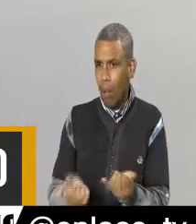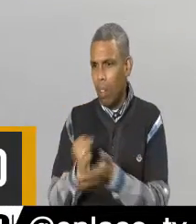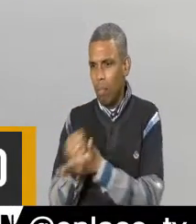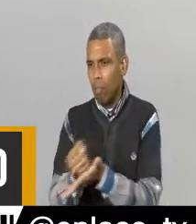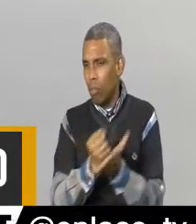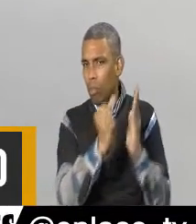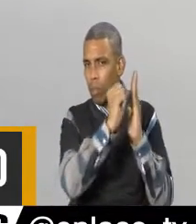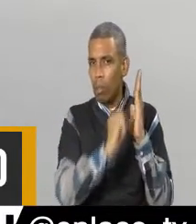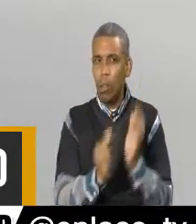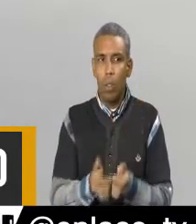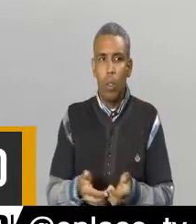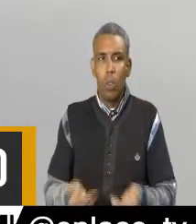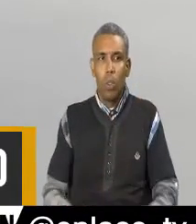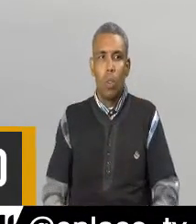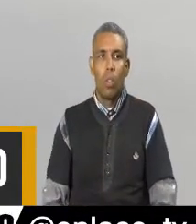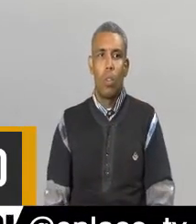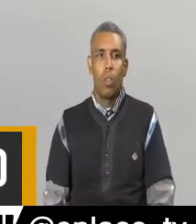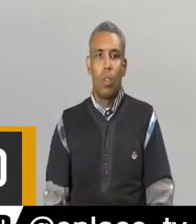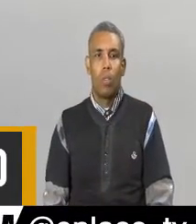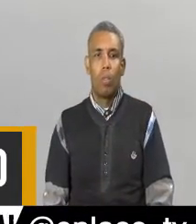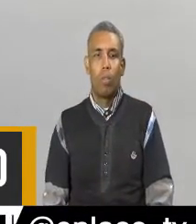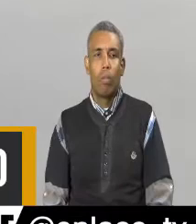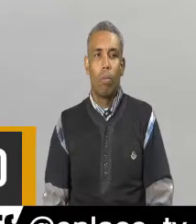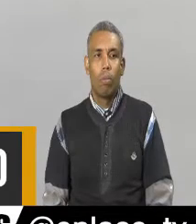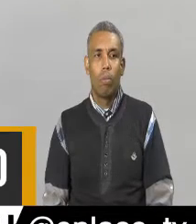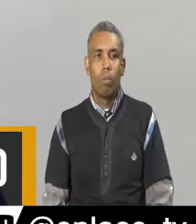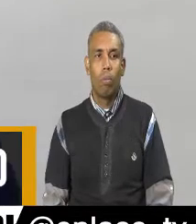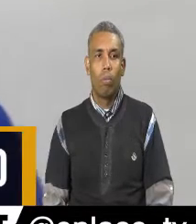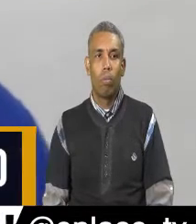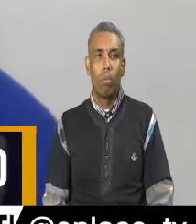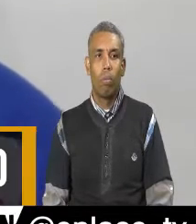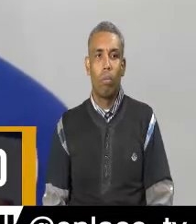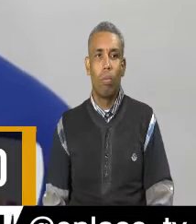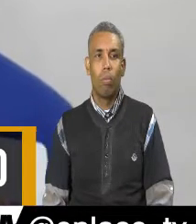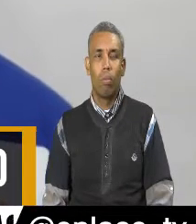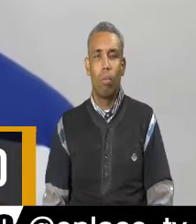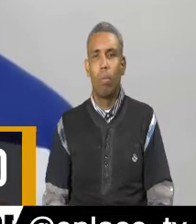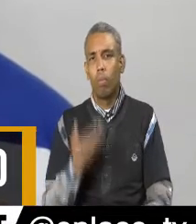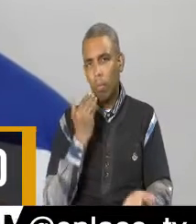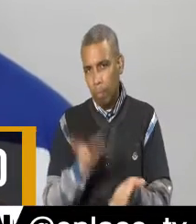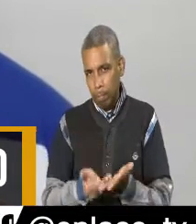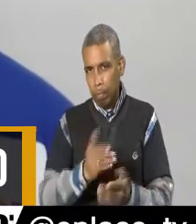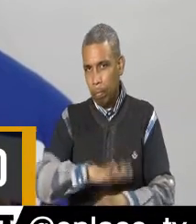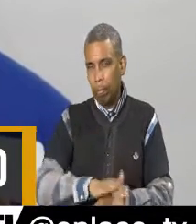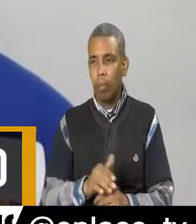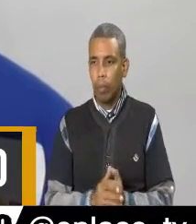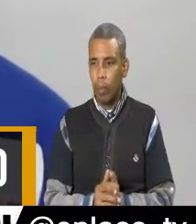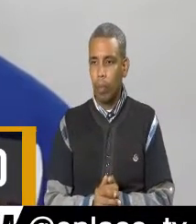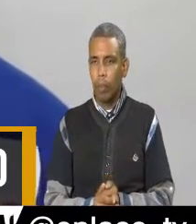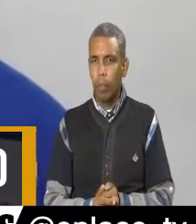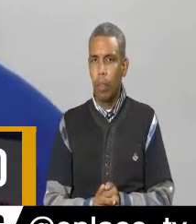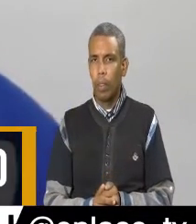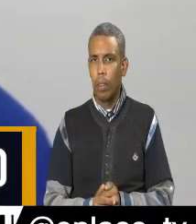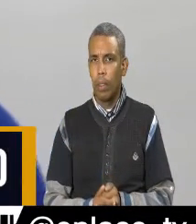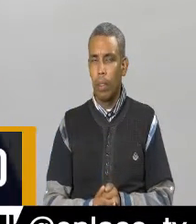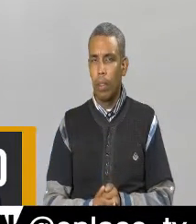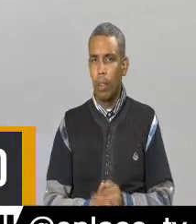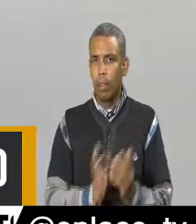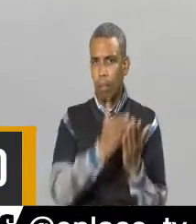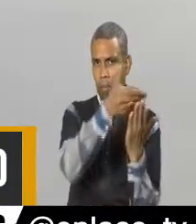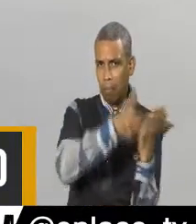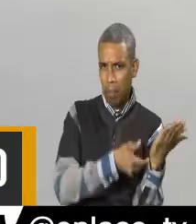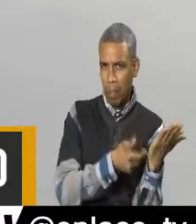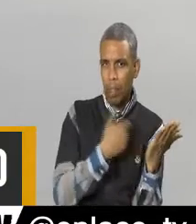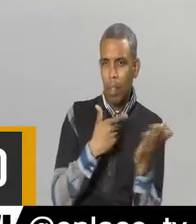Muy buenas tardes. La caracterización consiste en 270 preguntas que se hacen a la población víctima